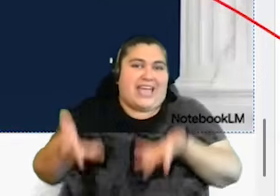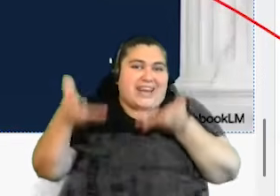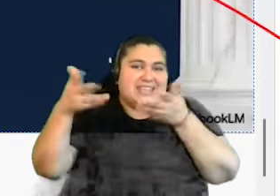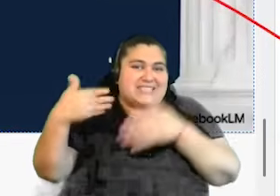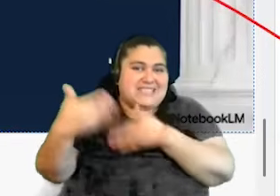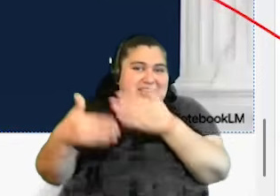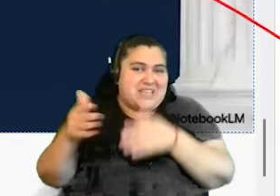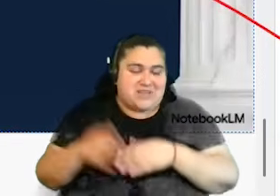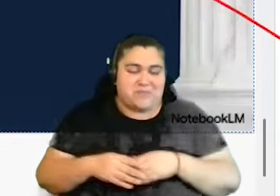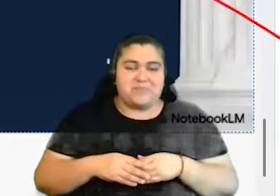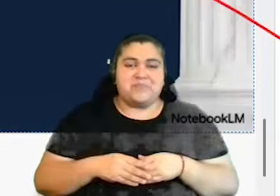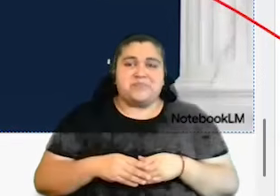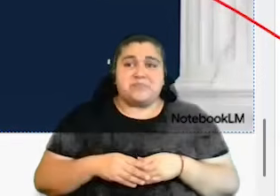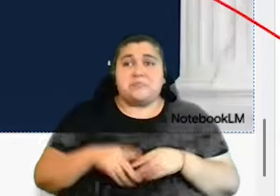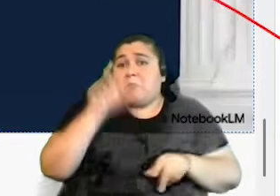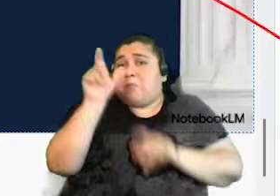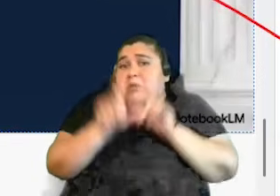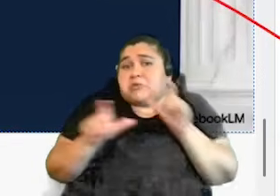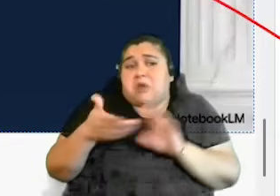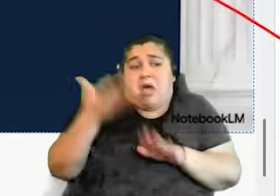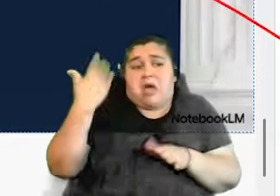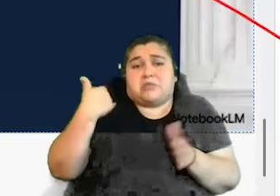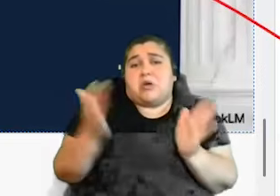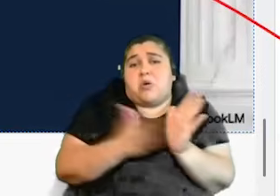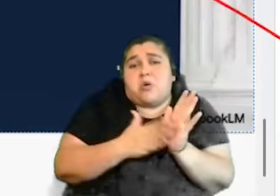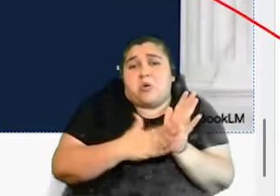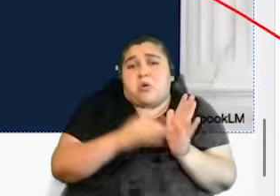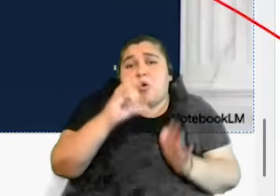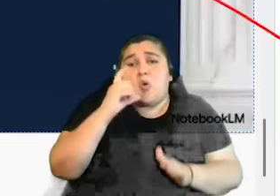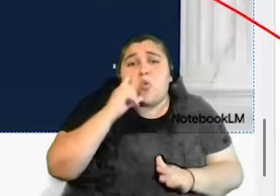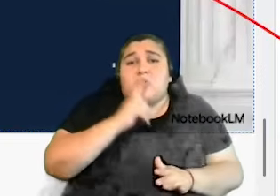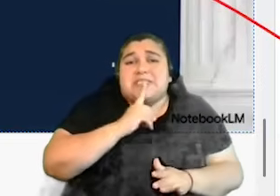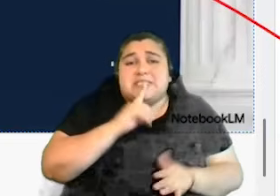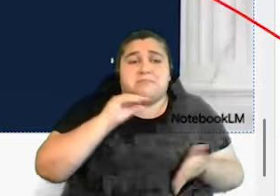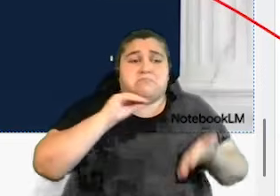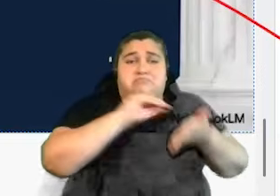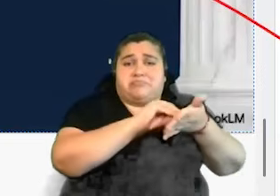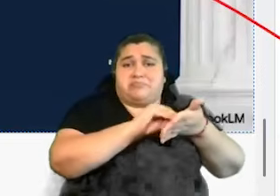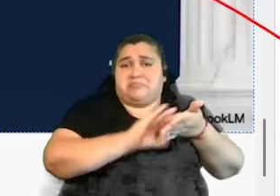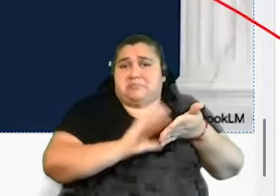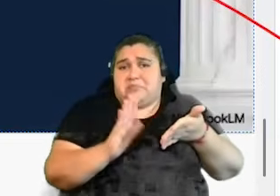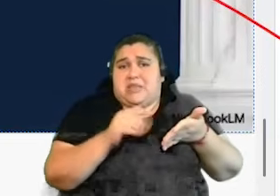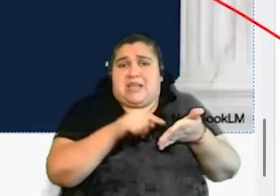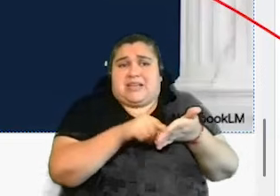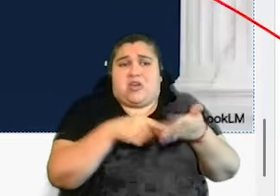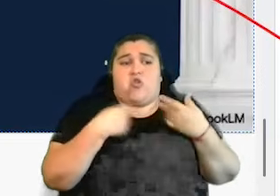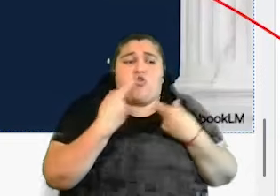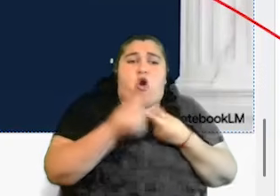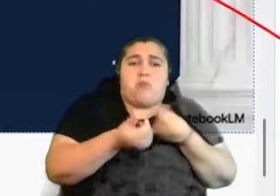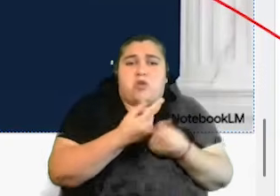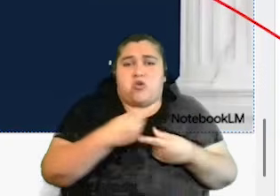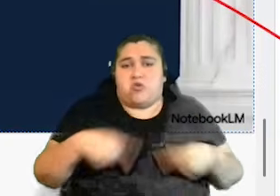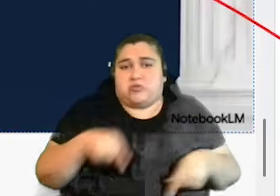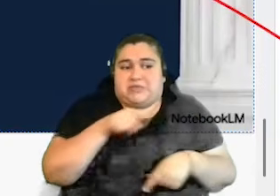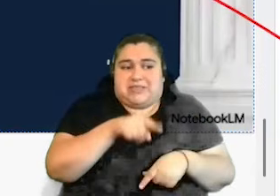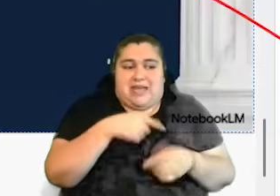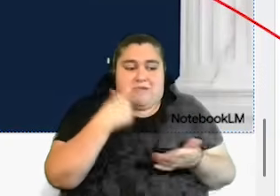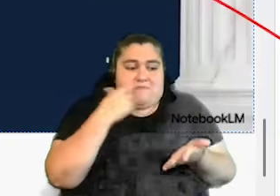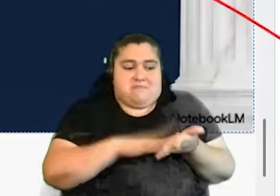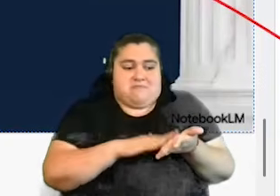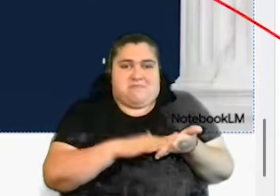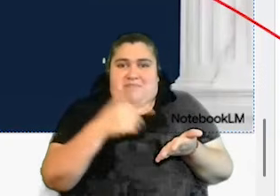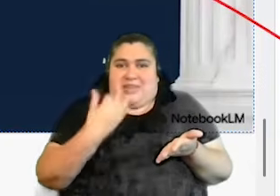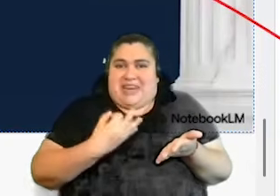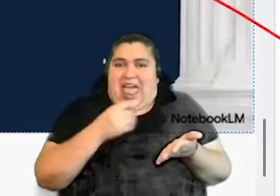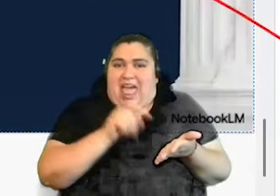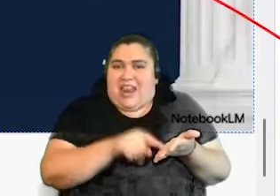hay contribuyentes que le facturan a quits para evitar que esa exteriorización de compras, quits que no son los reales, para evitar que esa exteriorización